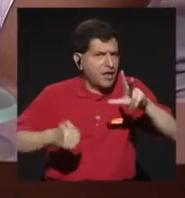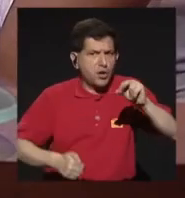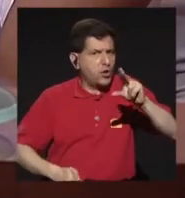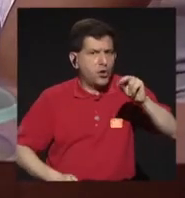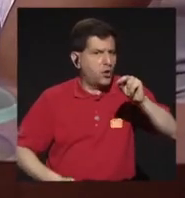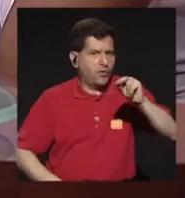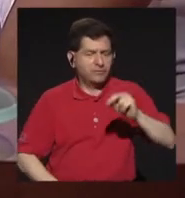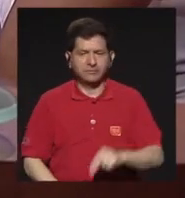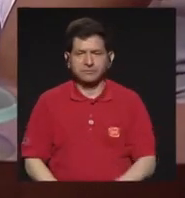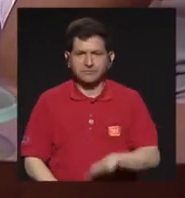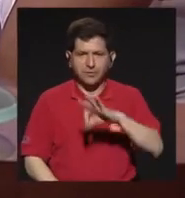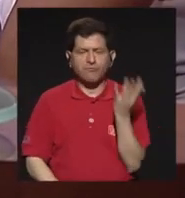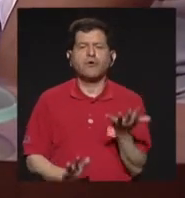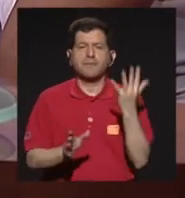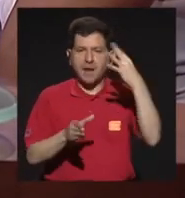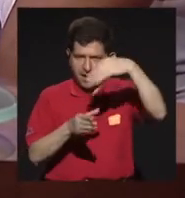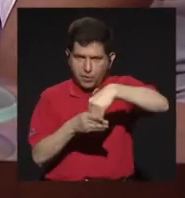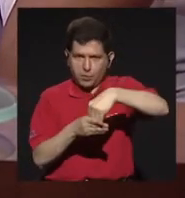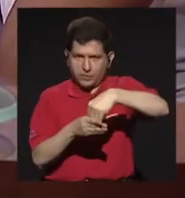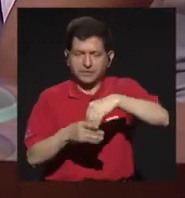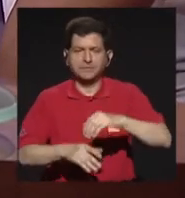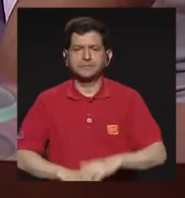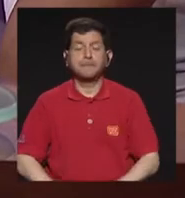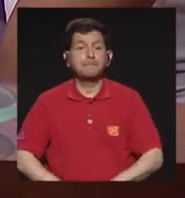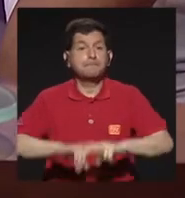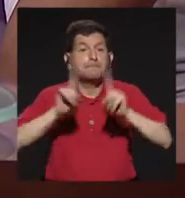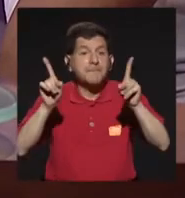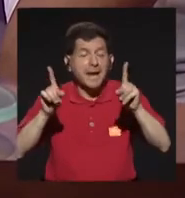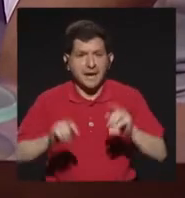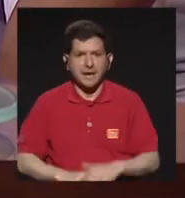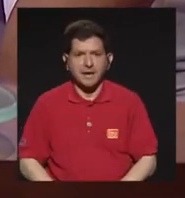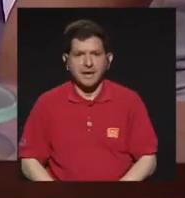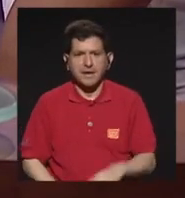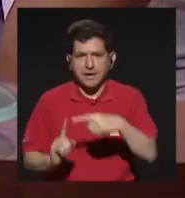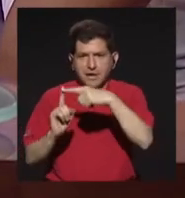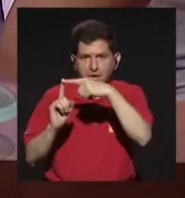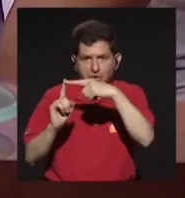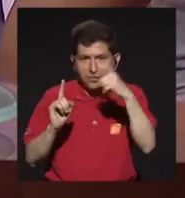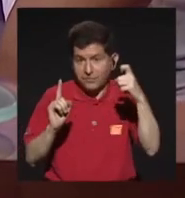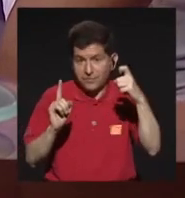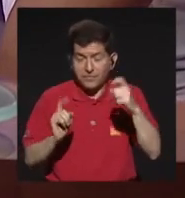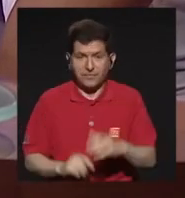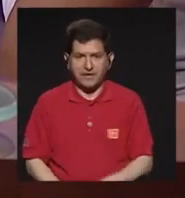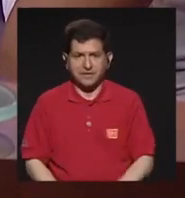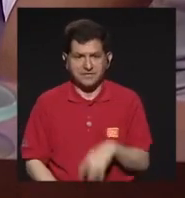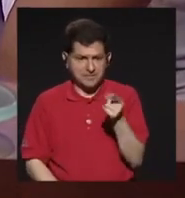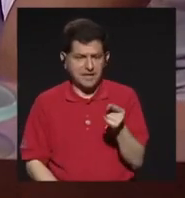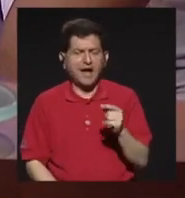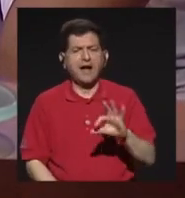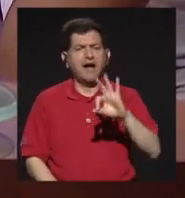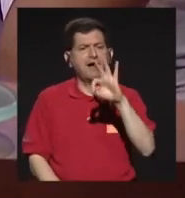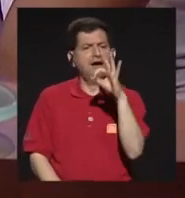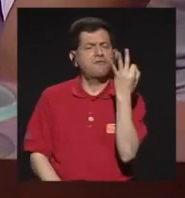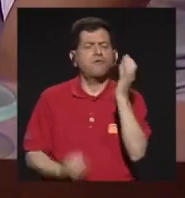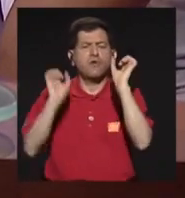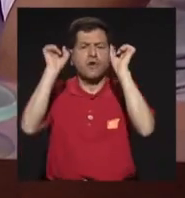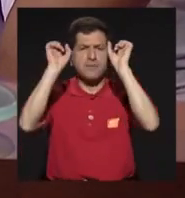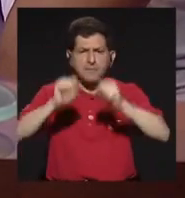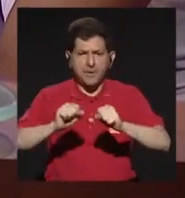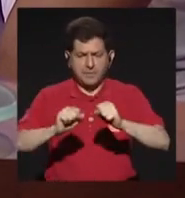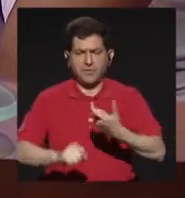sino de manera inclusiva, pero llegando desde la forma en que